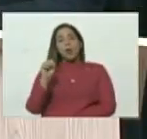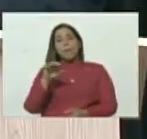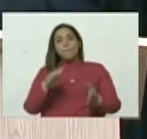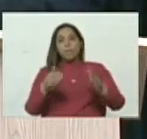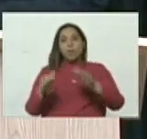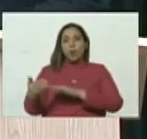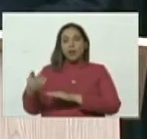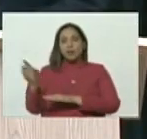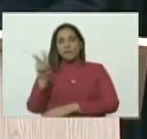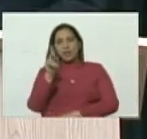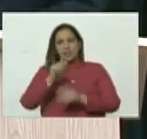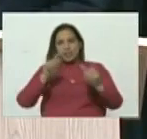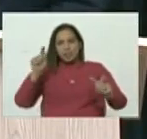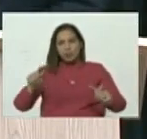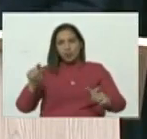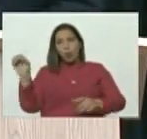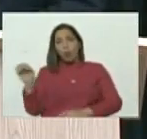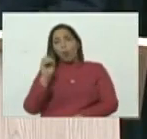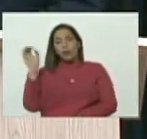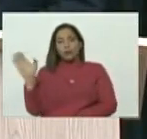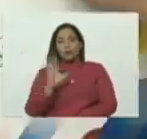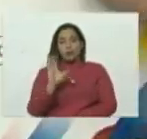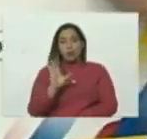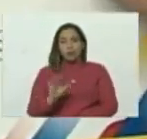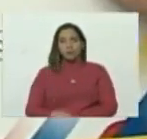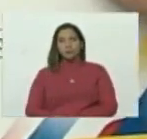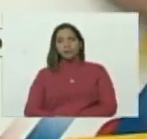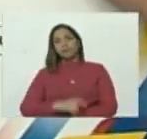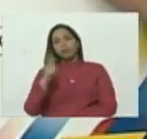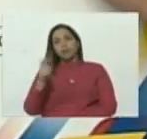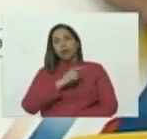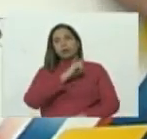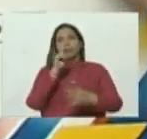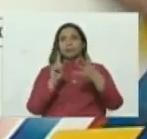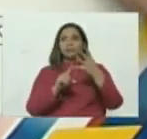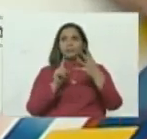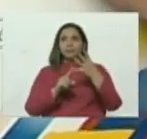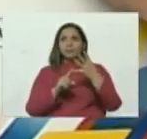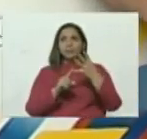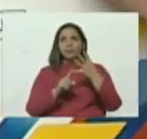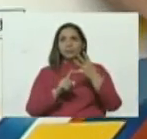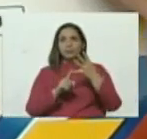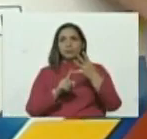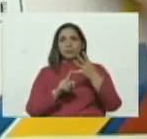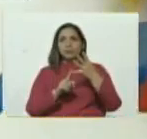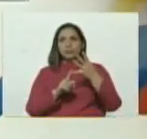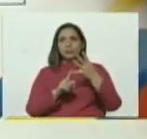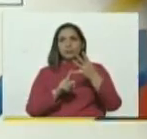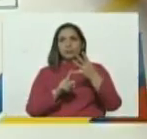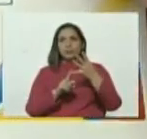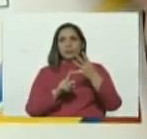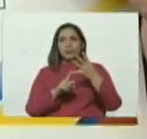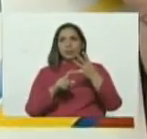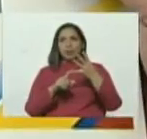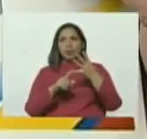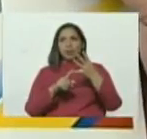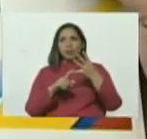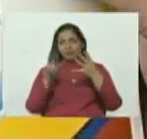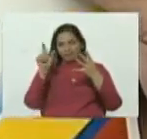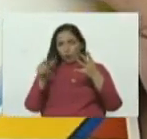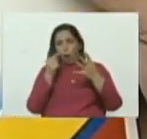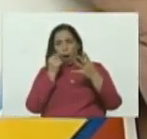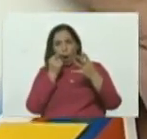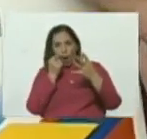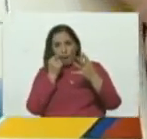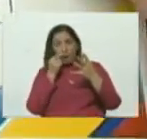de venezolanos en el oeste de Caracas. Estamos buscando a Josnars Adolfo Baduel Olloque. Si usted